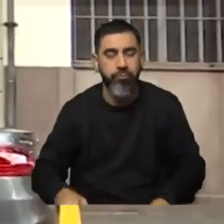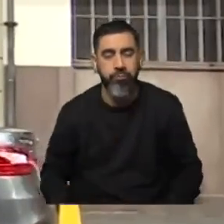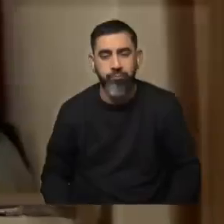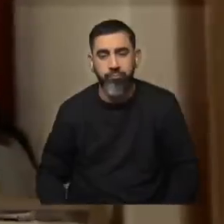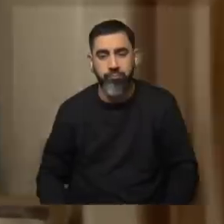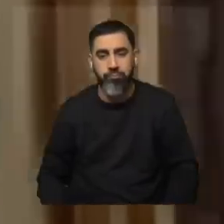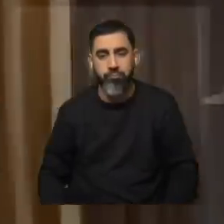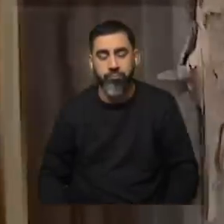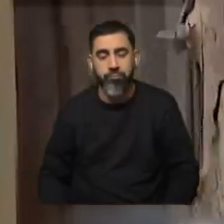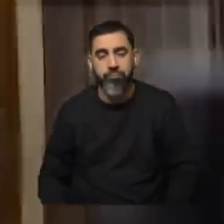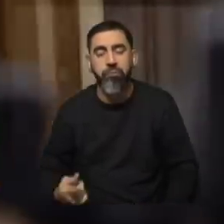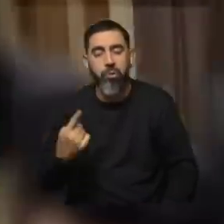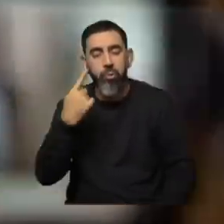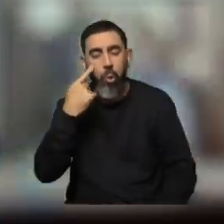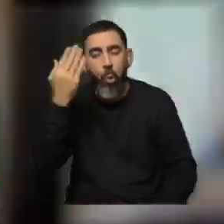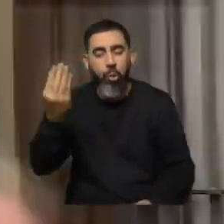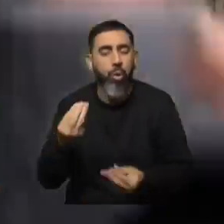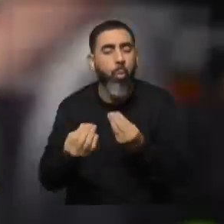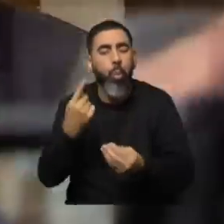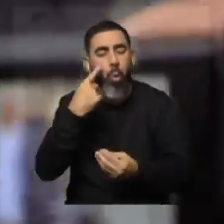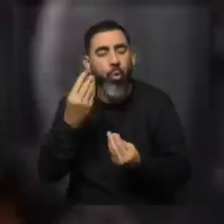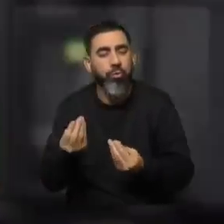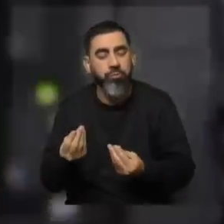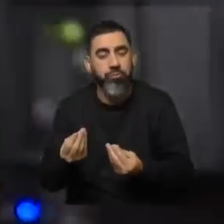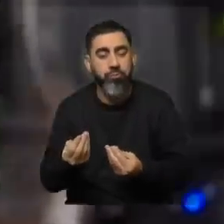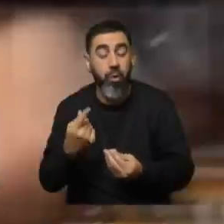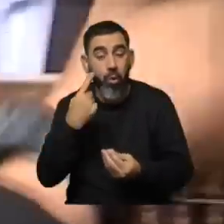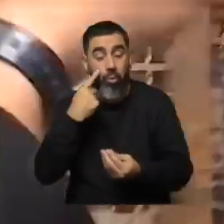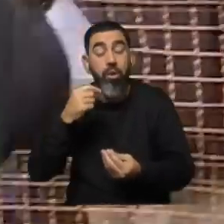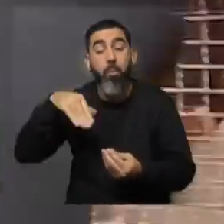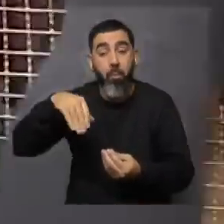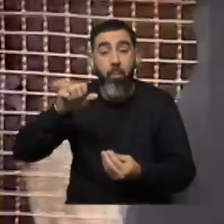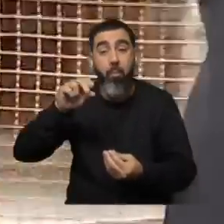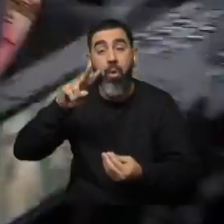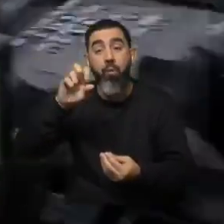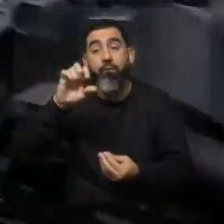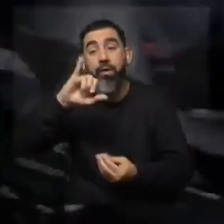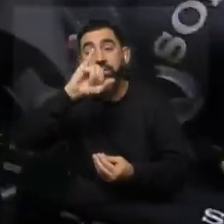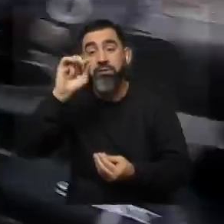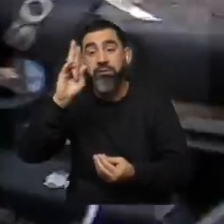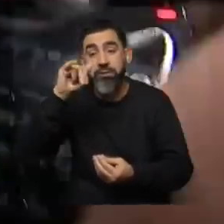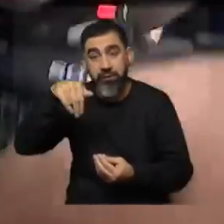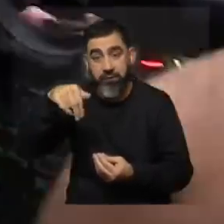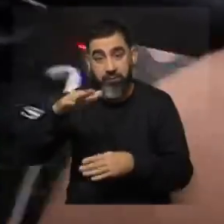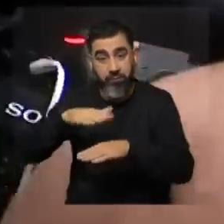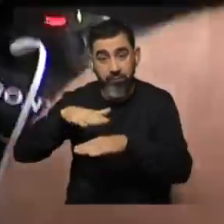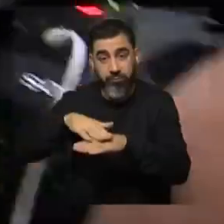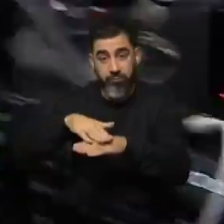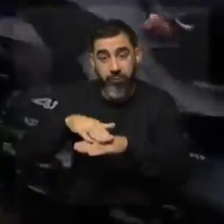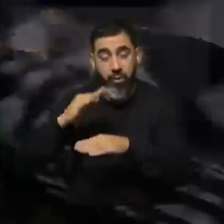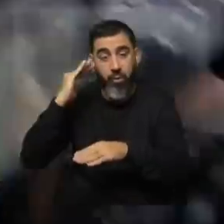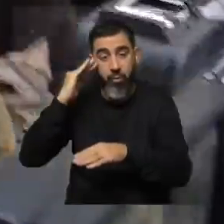no sé si sabrá que lo conoces cómo lo conociste lo conocí a través de mausín que es este quien bueno